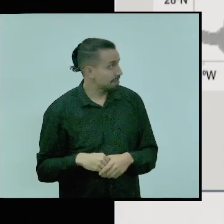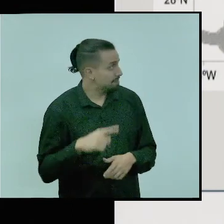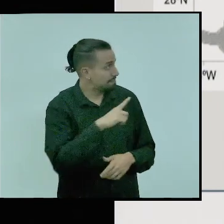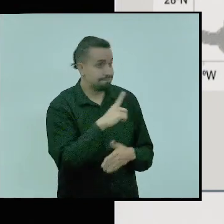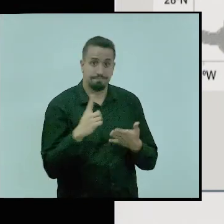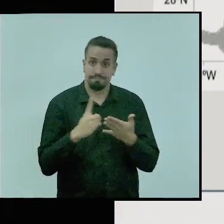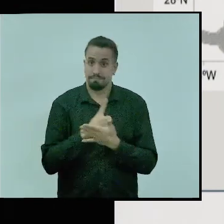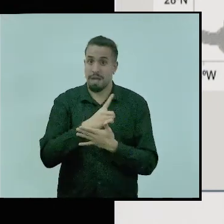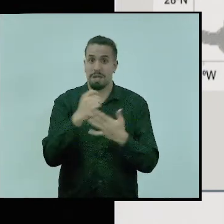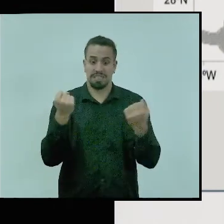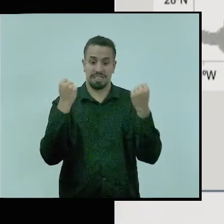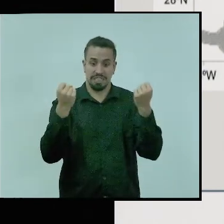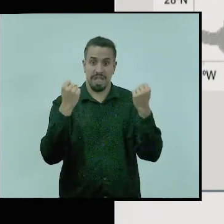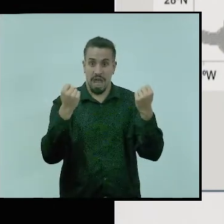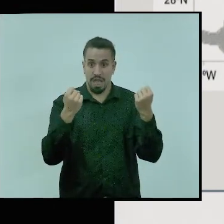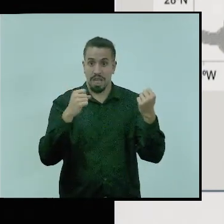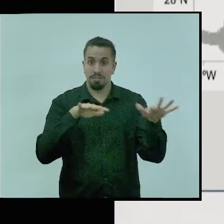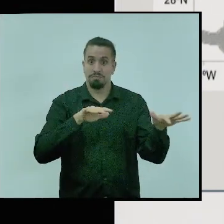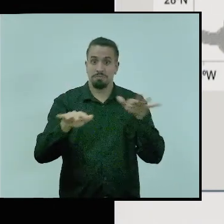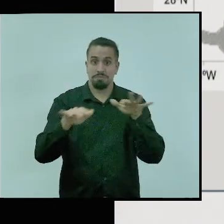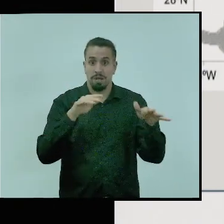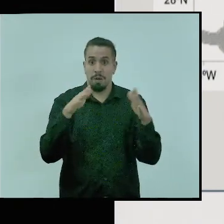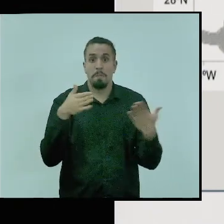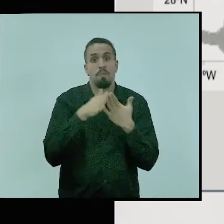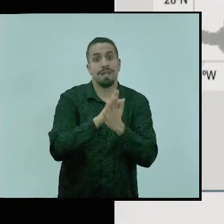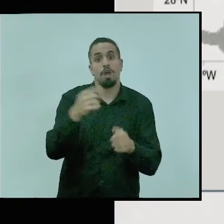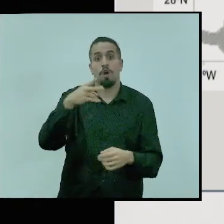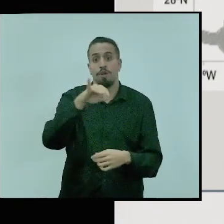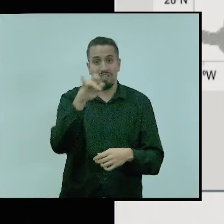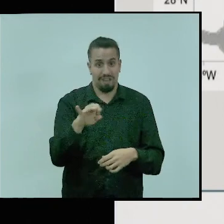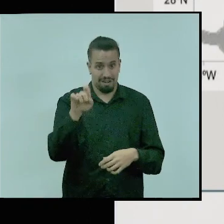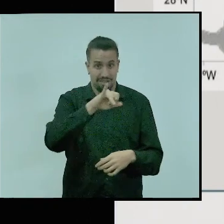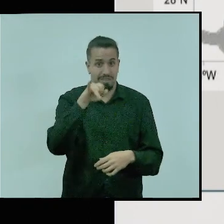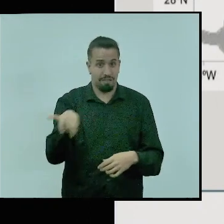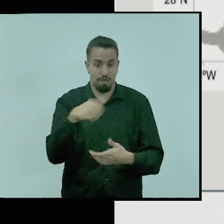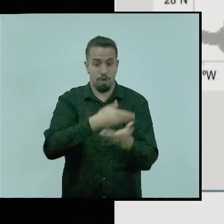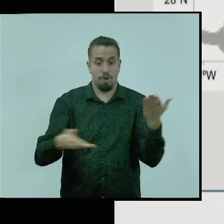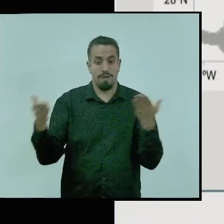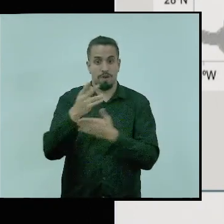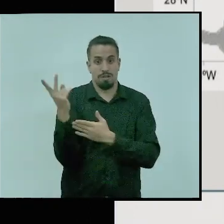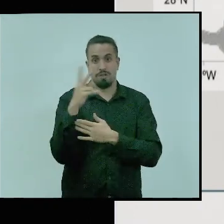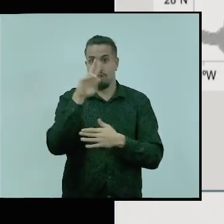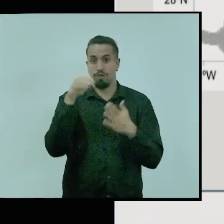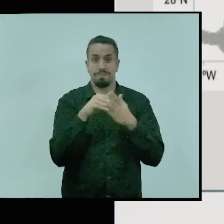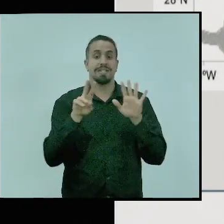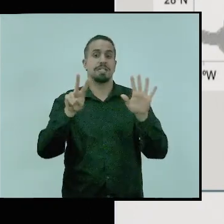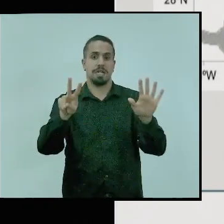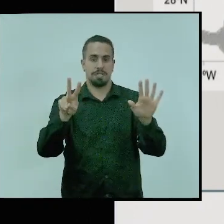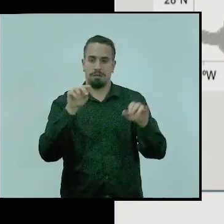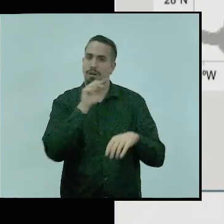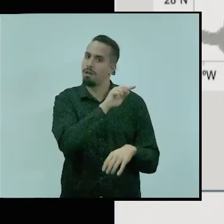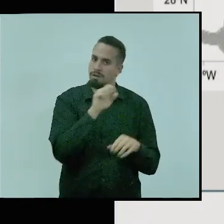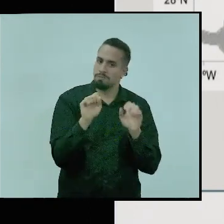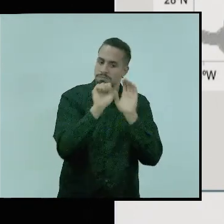de intensidades de la publicación de González de Vallejo y colaboradores del 2007, donde se